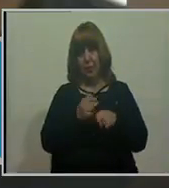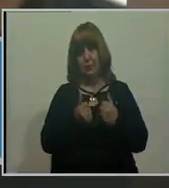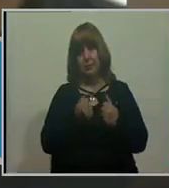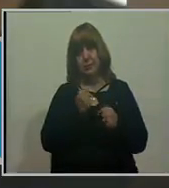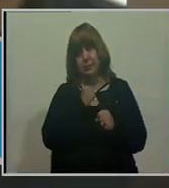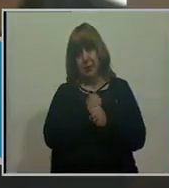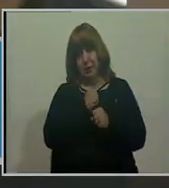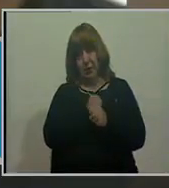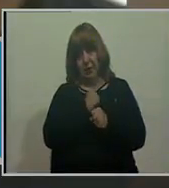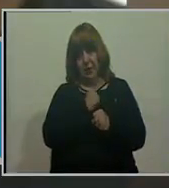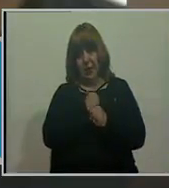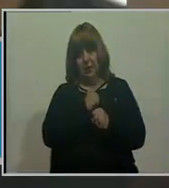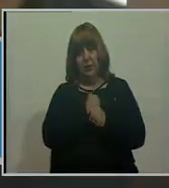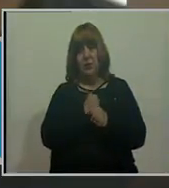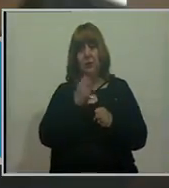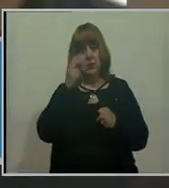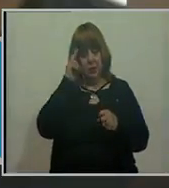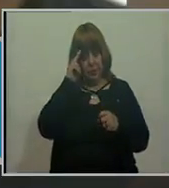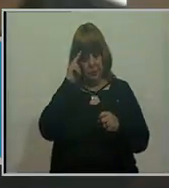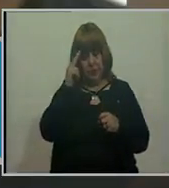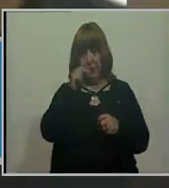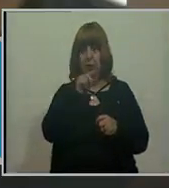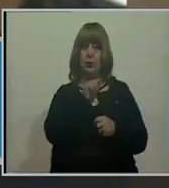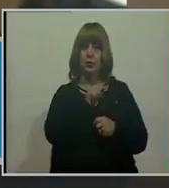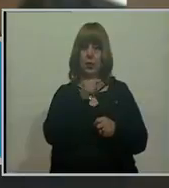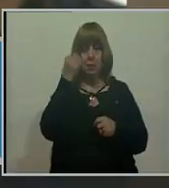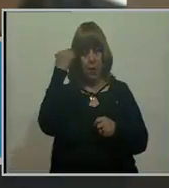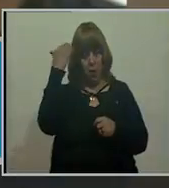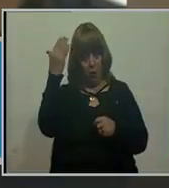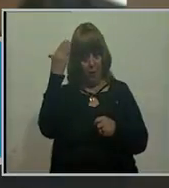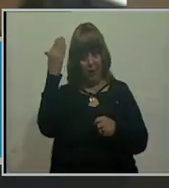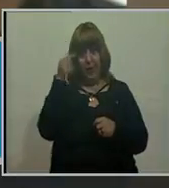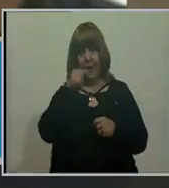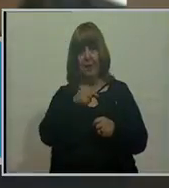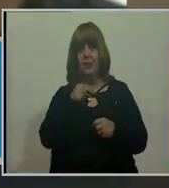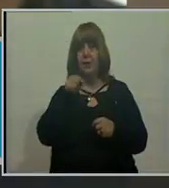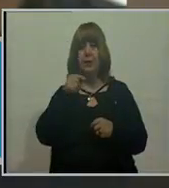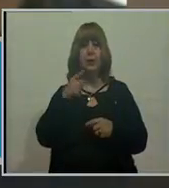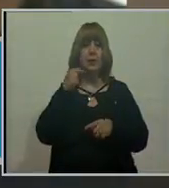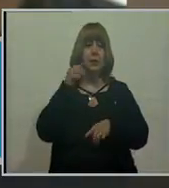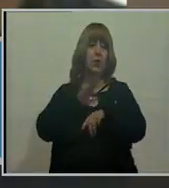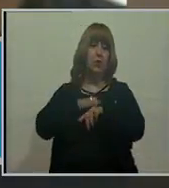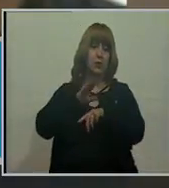El autor de este doble homicidio, recordemos, está en la penitenciaría provincial.